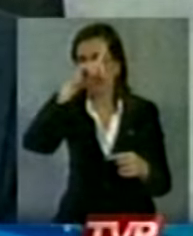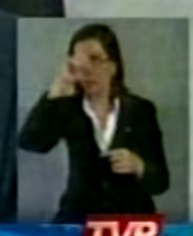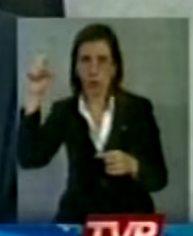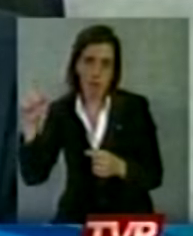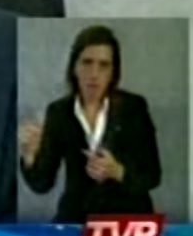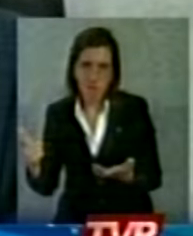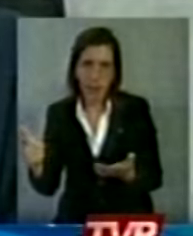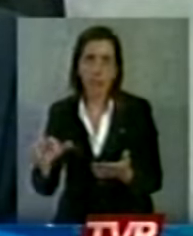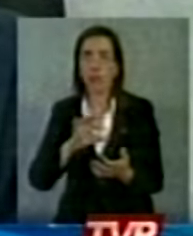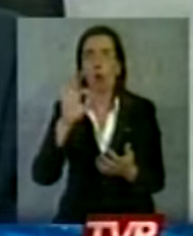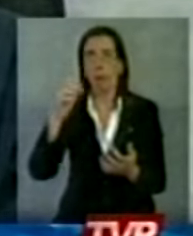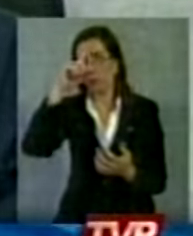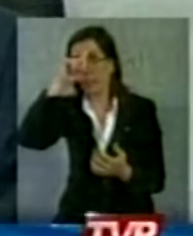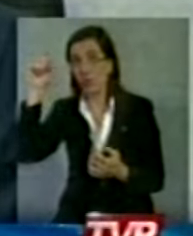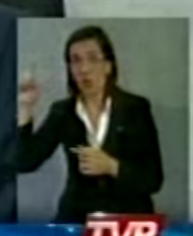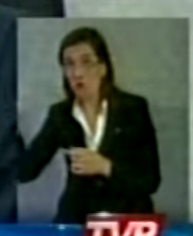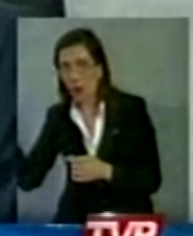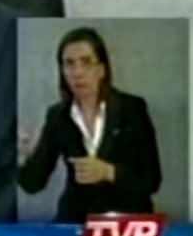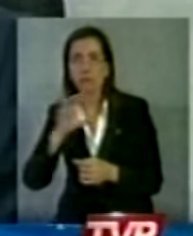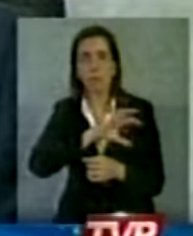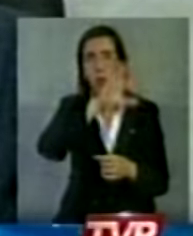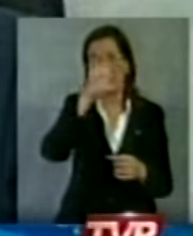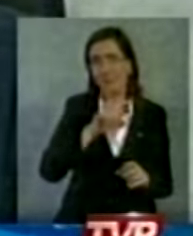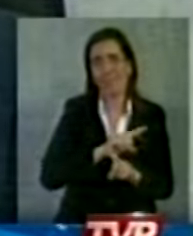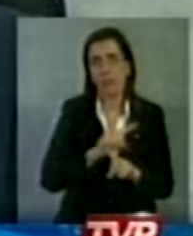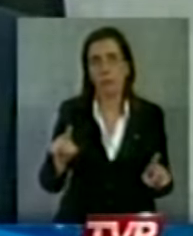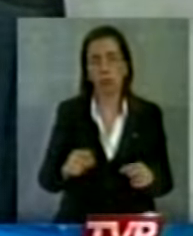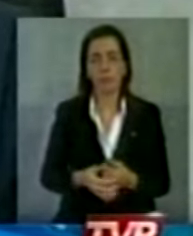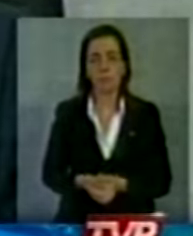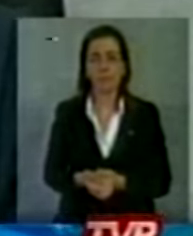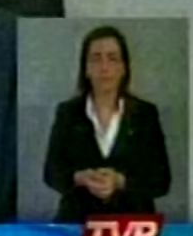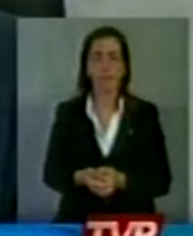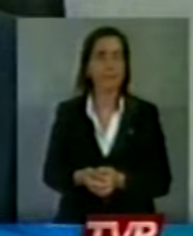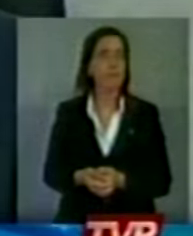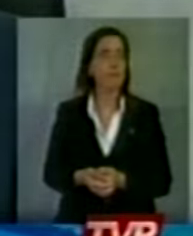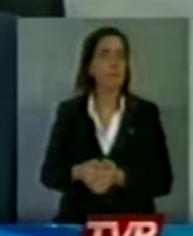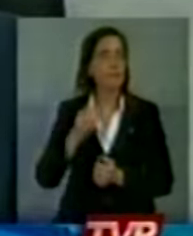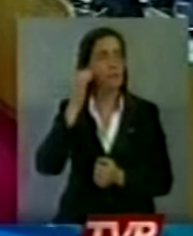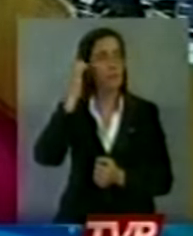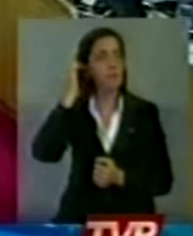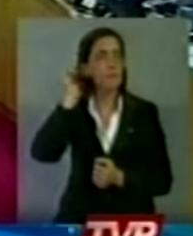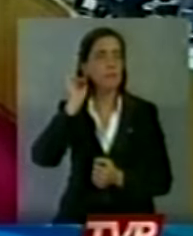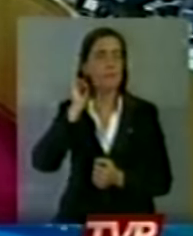nación, y sin nación no podrá haber provincias.